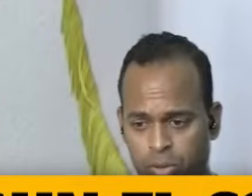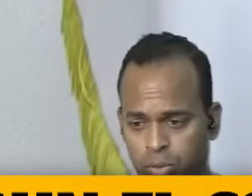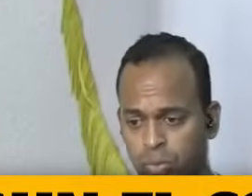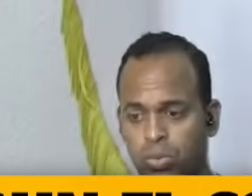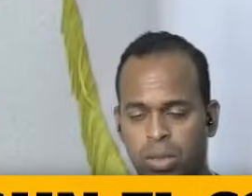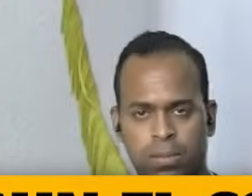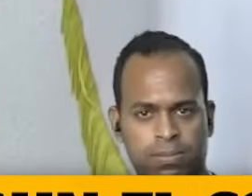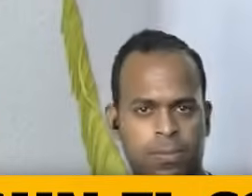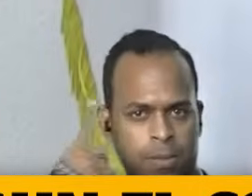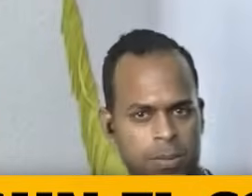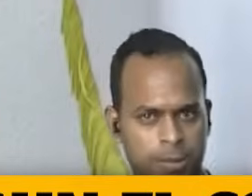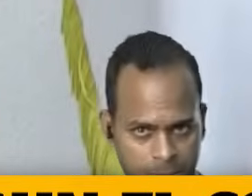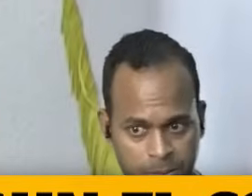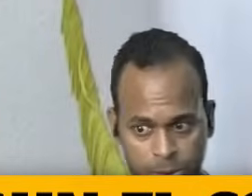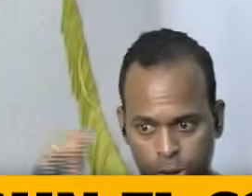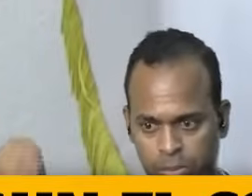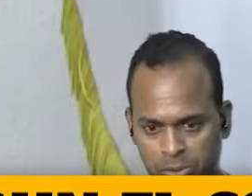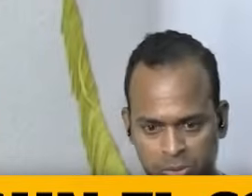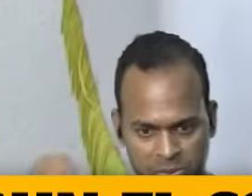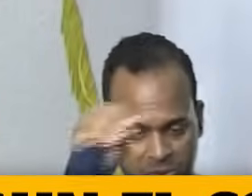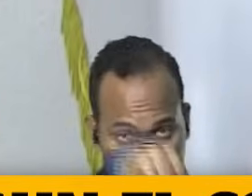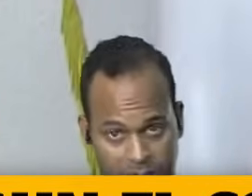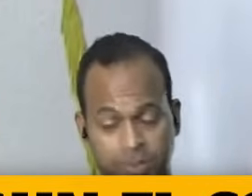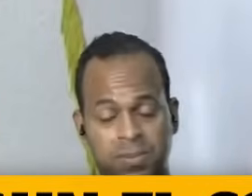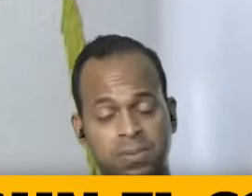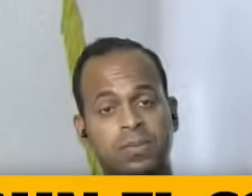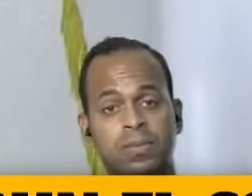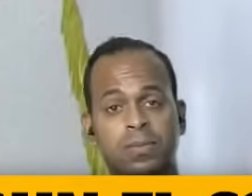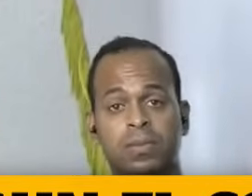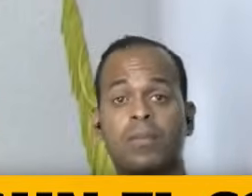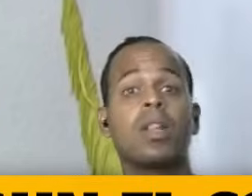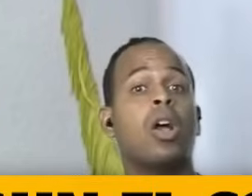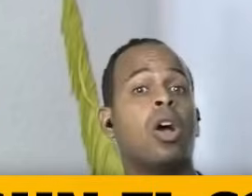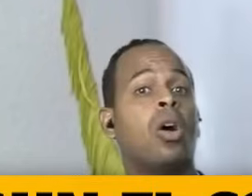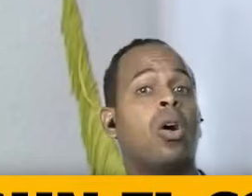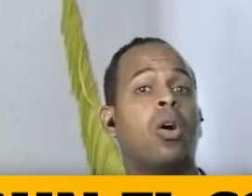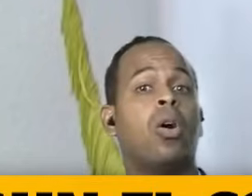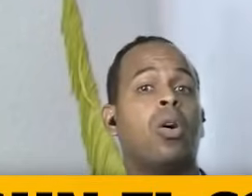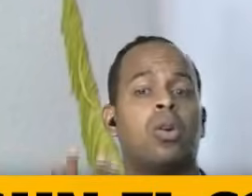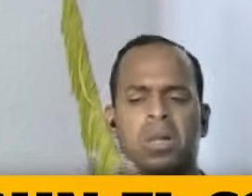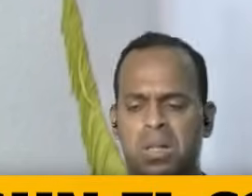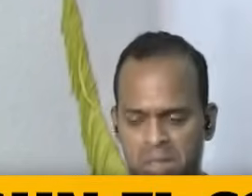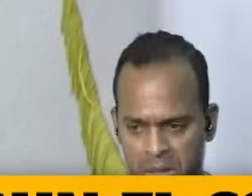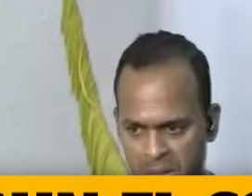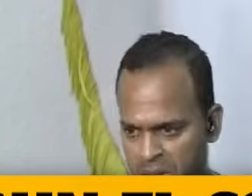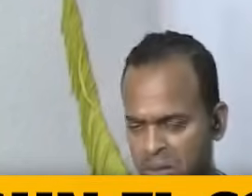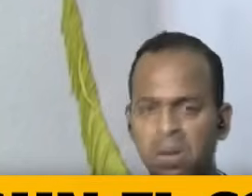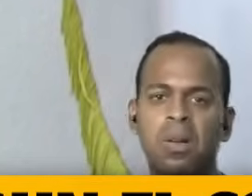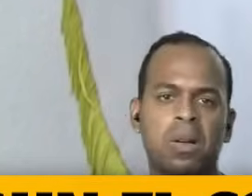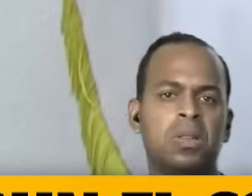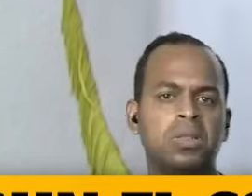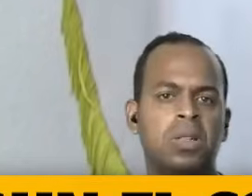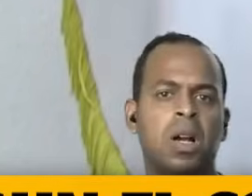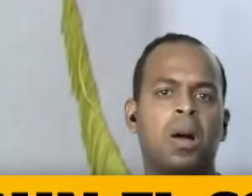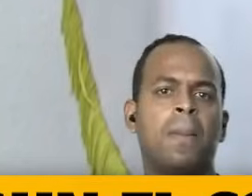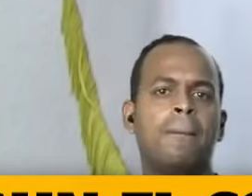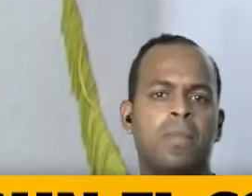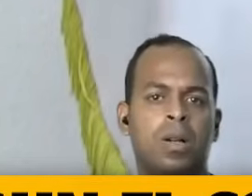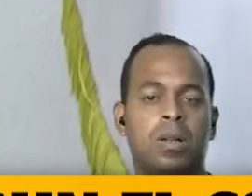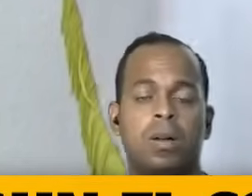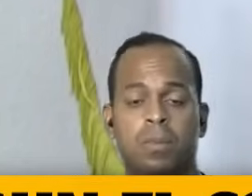diferentes provincias. Ya en San José de Ocoa ya se desactivó el de San José de Ocoa, pero actualmente, que es tu